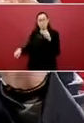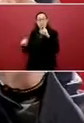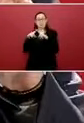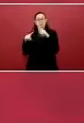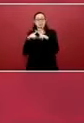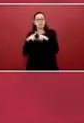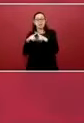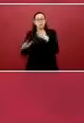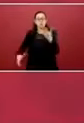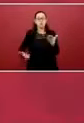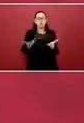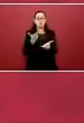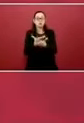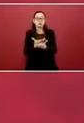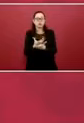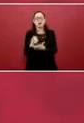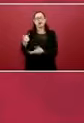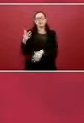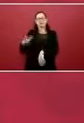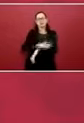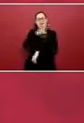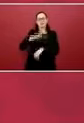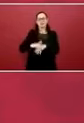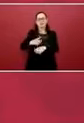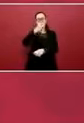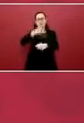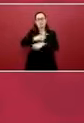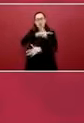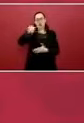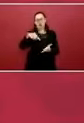sacaron el primer lugar.